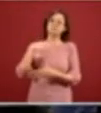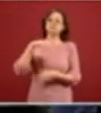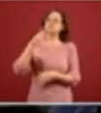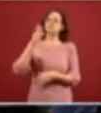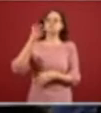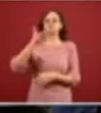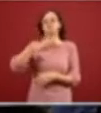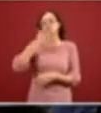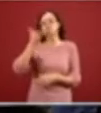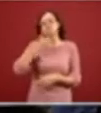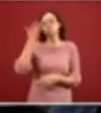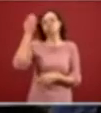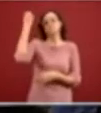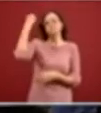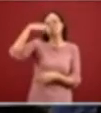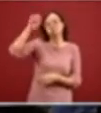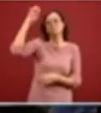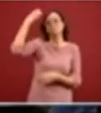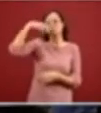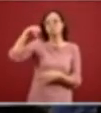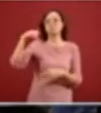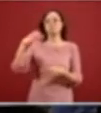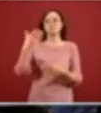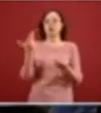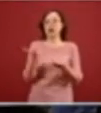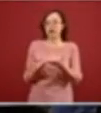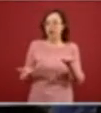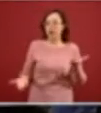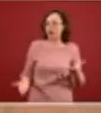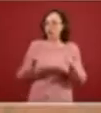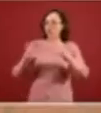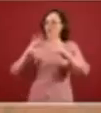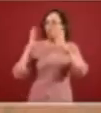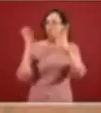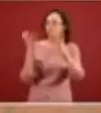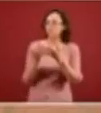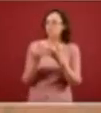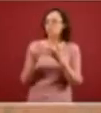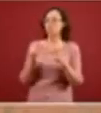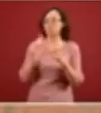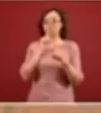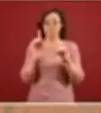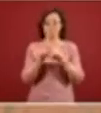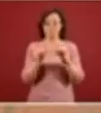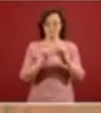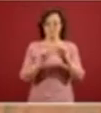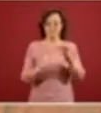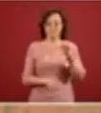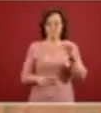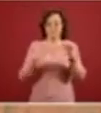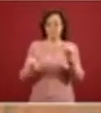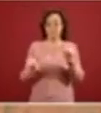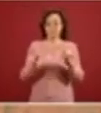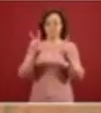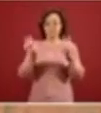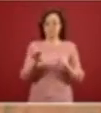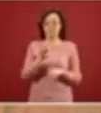pandemias, la experiencia que se está viviendo a nivel mundial y la experiencia que se está viviendo en México con